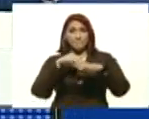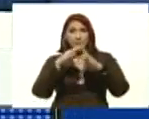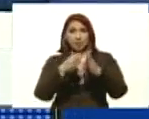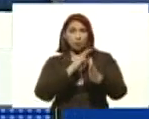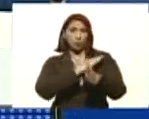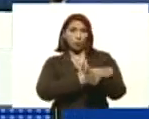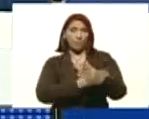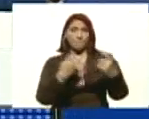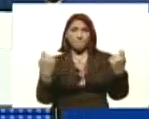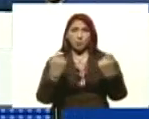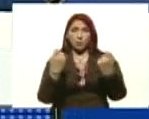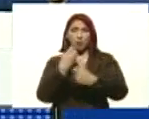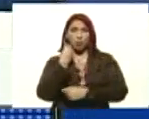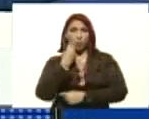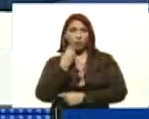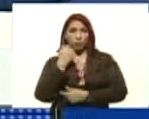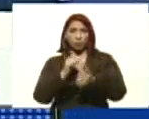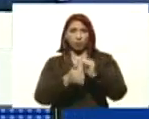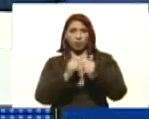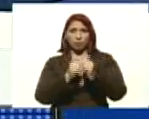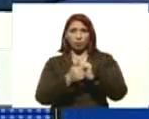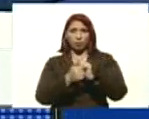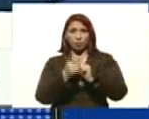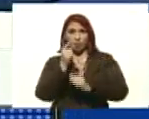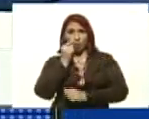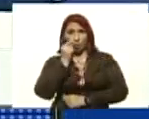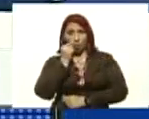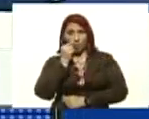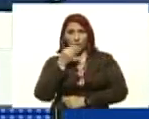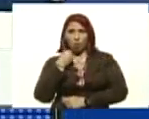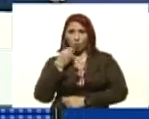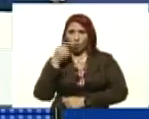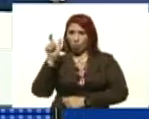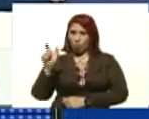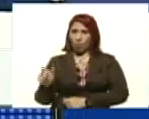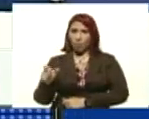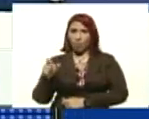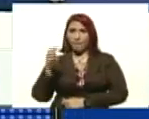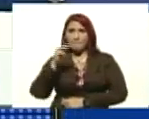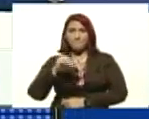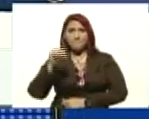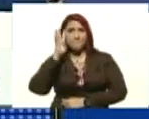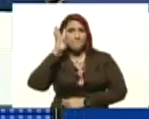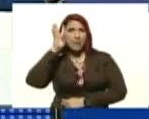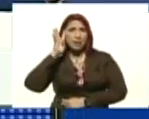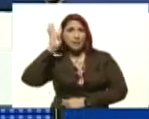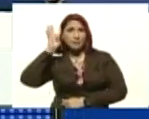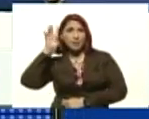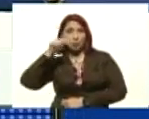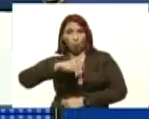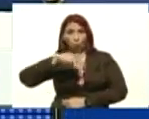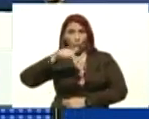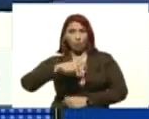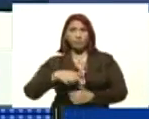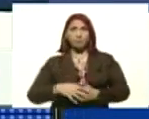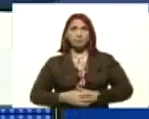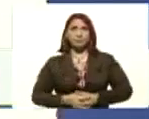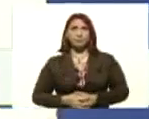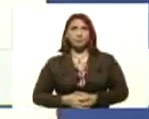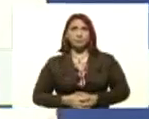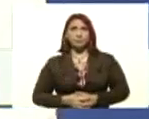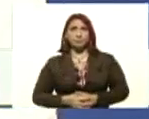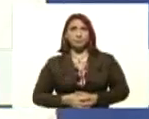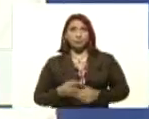Poder Popular para la Juventud y el Deporte, este muchacho, Mervin Maldonado, que hoy, que